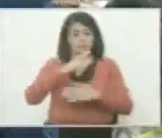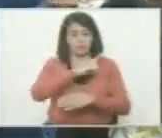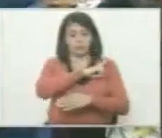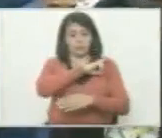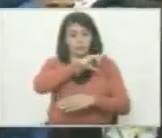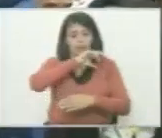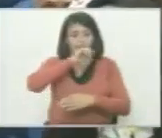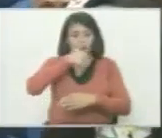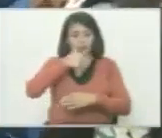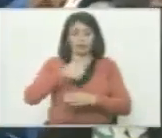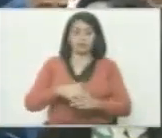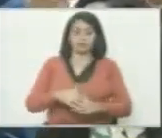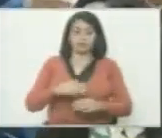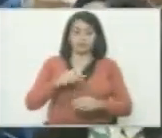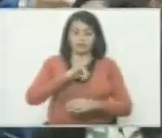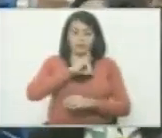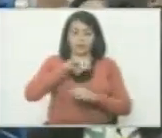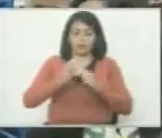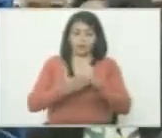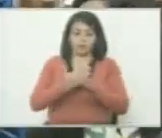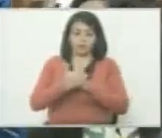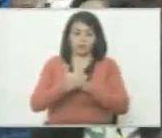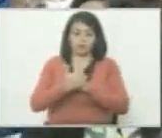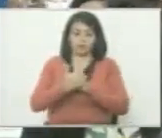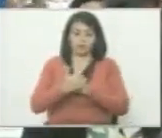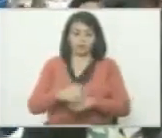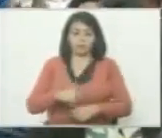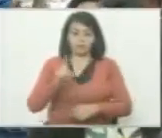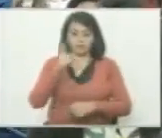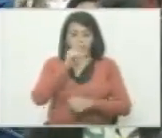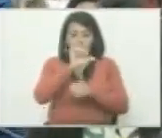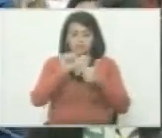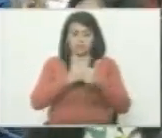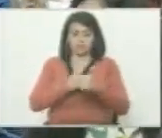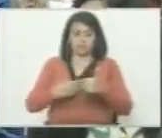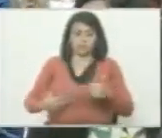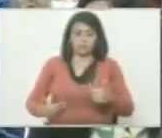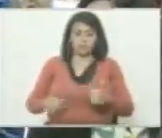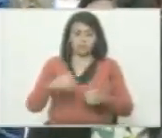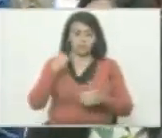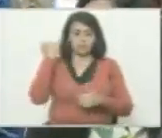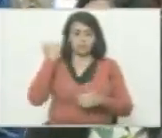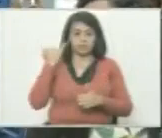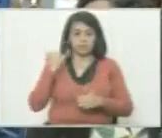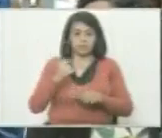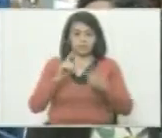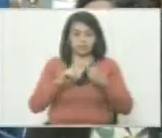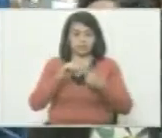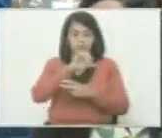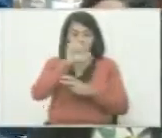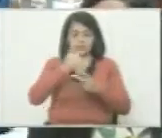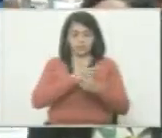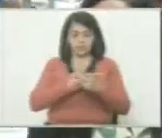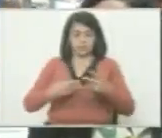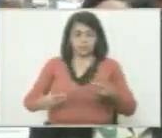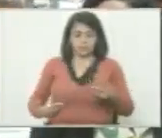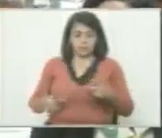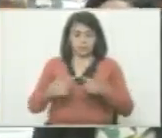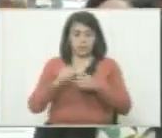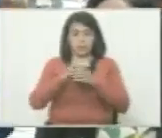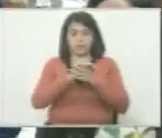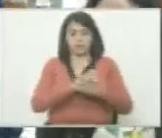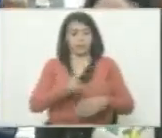Directiva, doctor Jorge Rodríguez Gómez, primera vicepresidenta Iris Varela, segunda vicepresidenta Vanessa Montero, nuestros